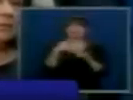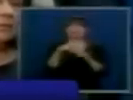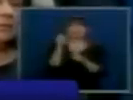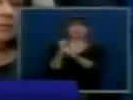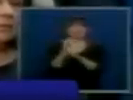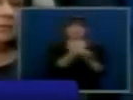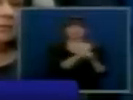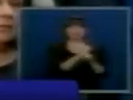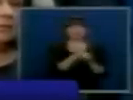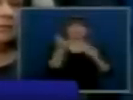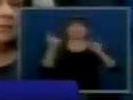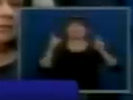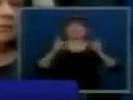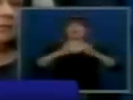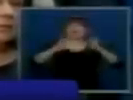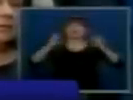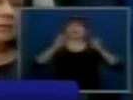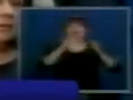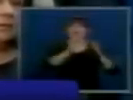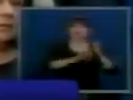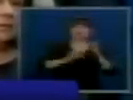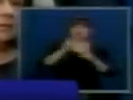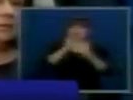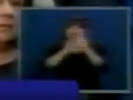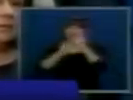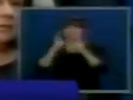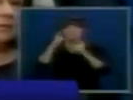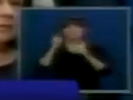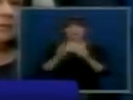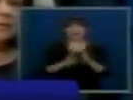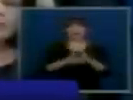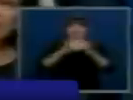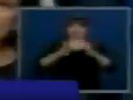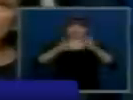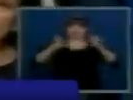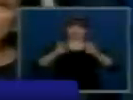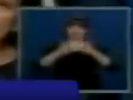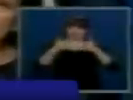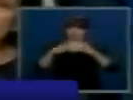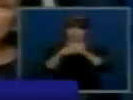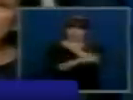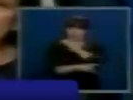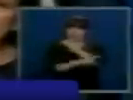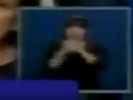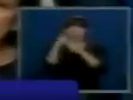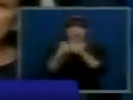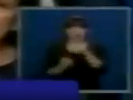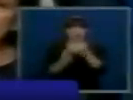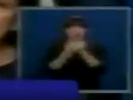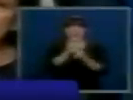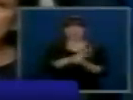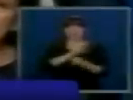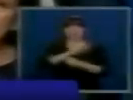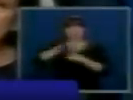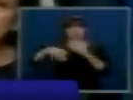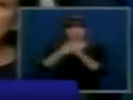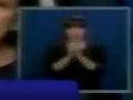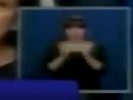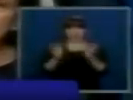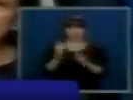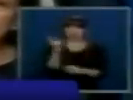son los grandes escollos para aumentar la riqueza nacional e impulsar el bienestar general. Solo